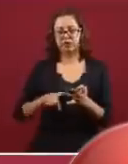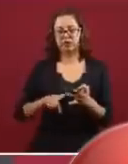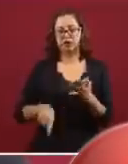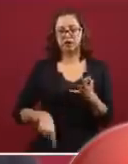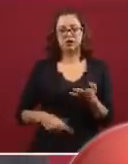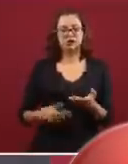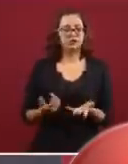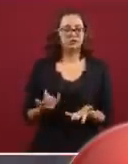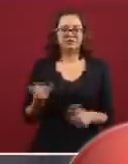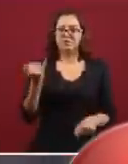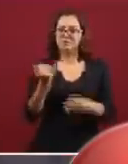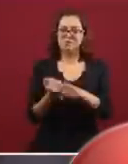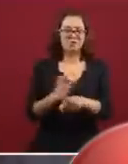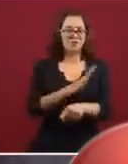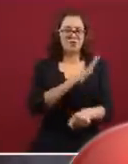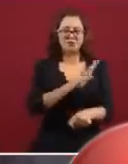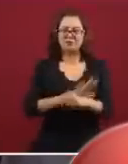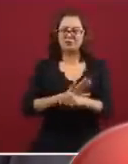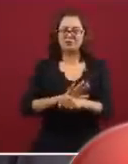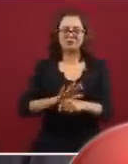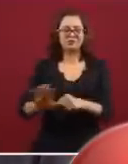No es posible aumentar